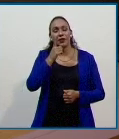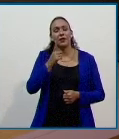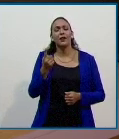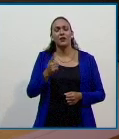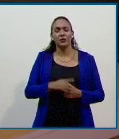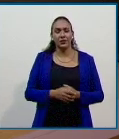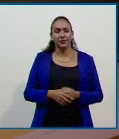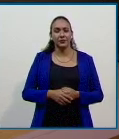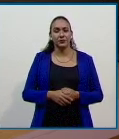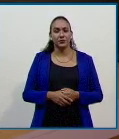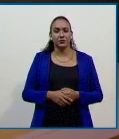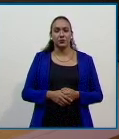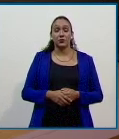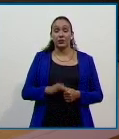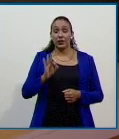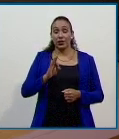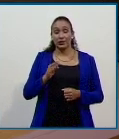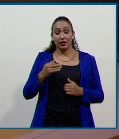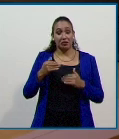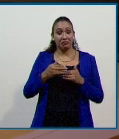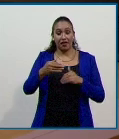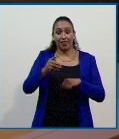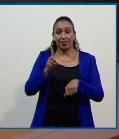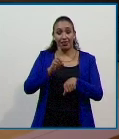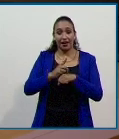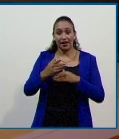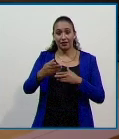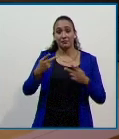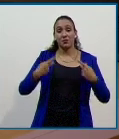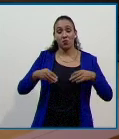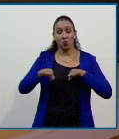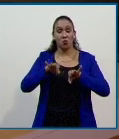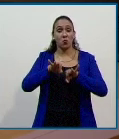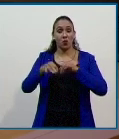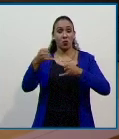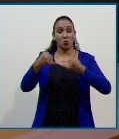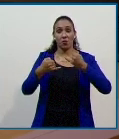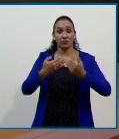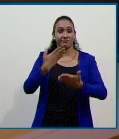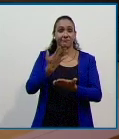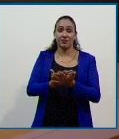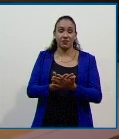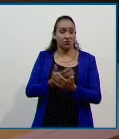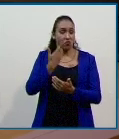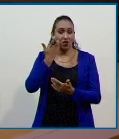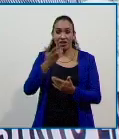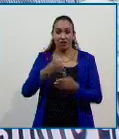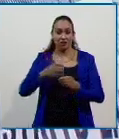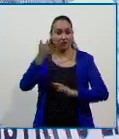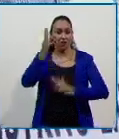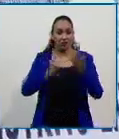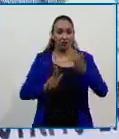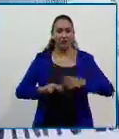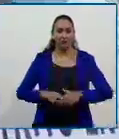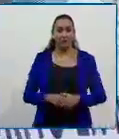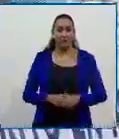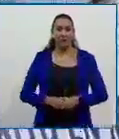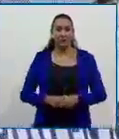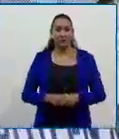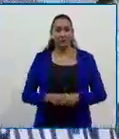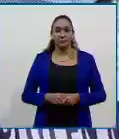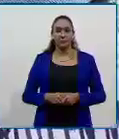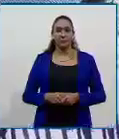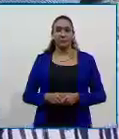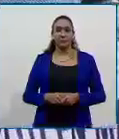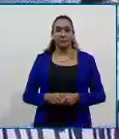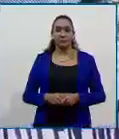que se contempla un paro nacional de labores de aprobarse la reforma judicial en sus términos actuales. Sin